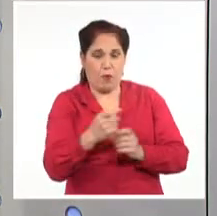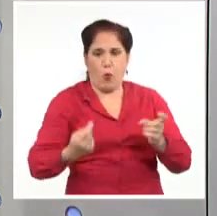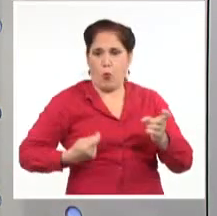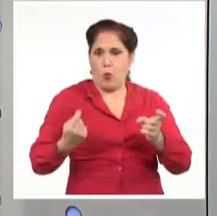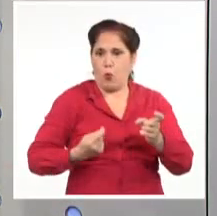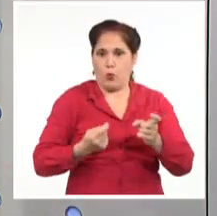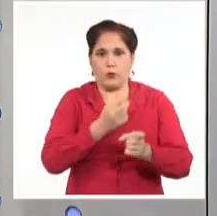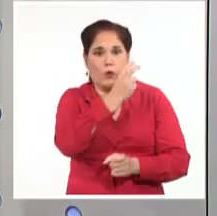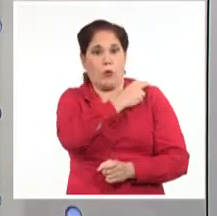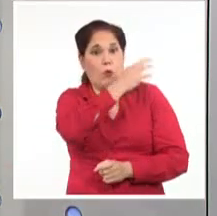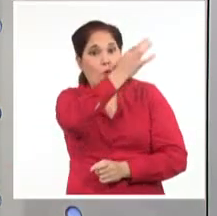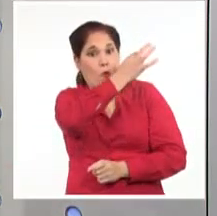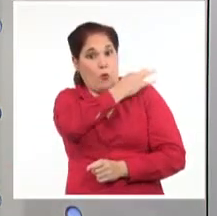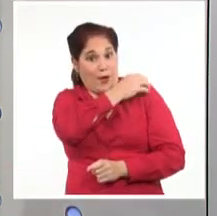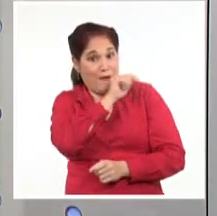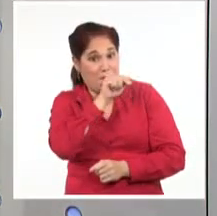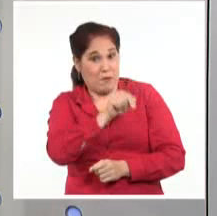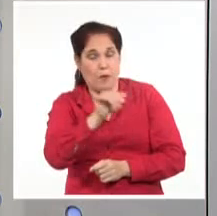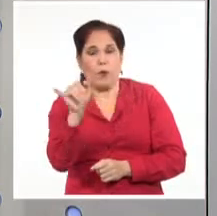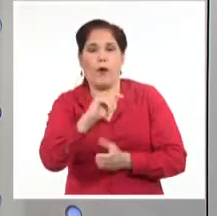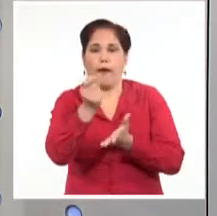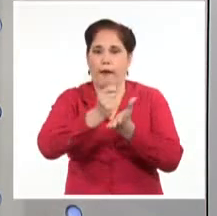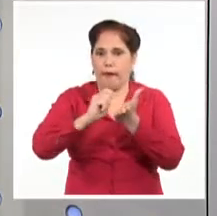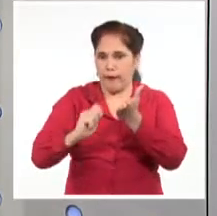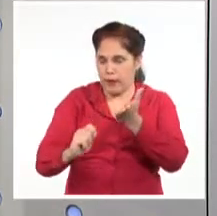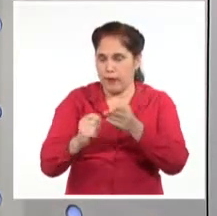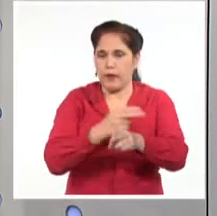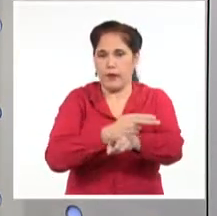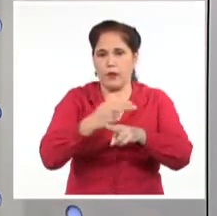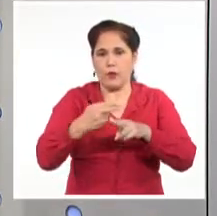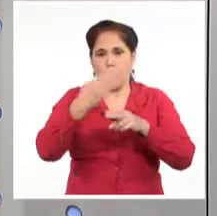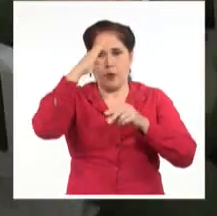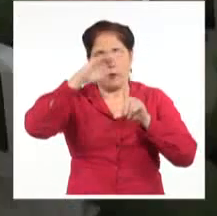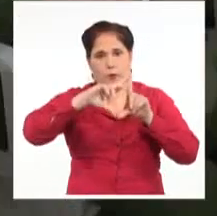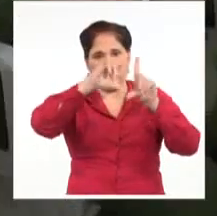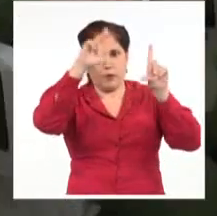al coronel Aroche Pacheco también escribieron nuestra historia patria.